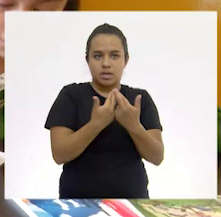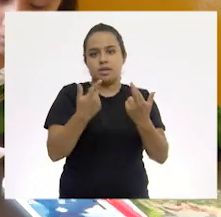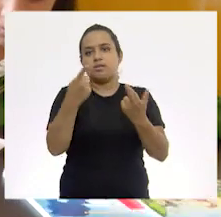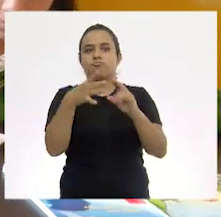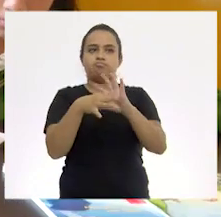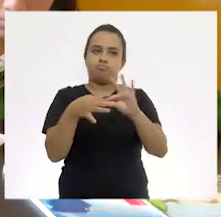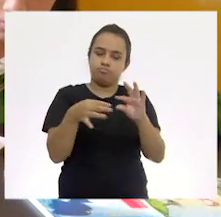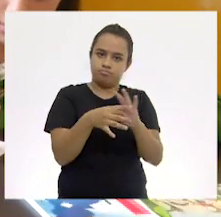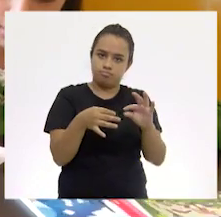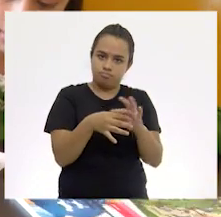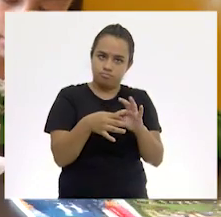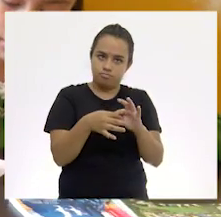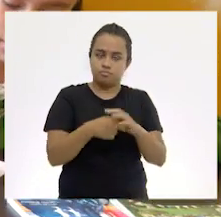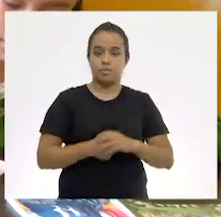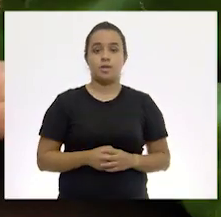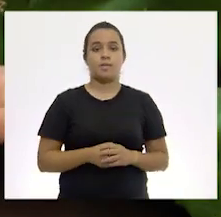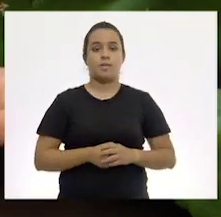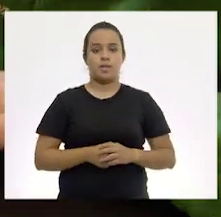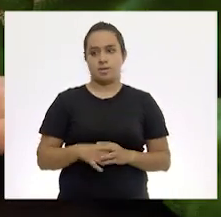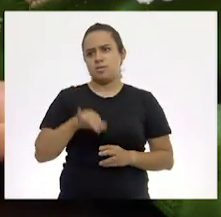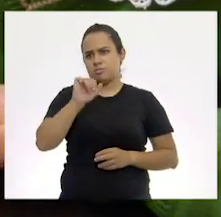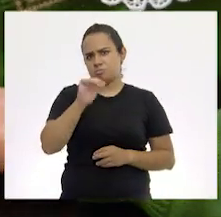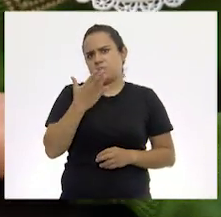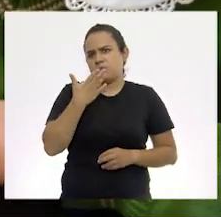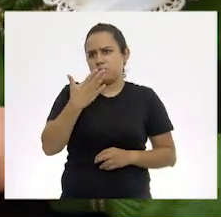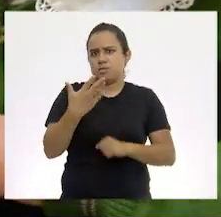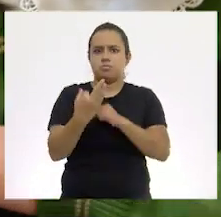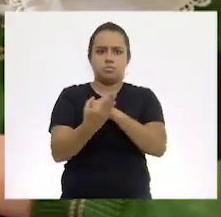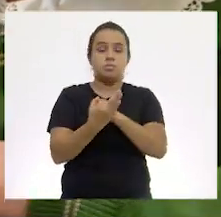dicen. Sí, ha sido buena.